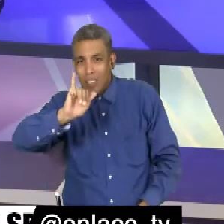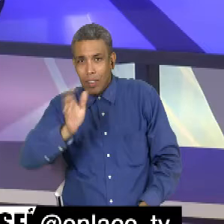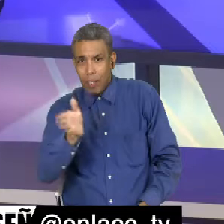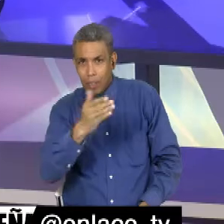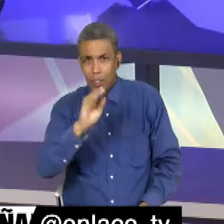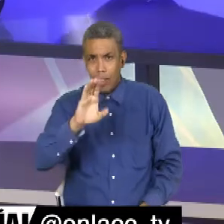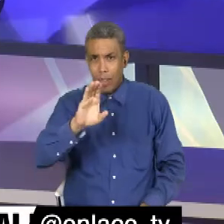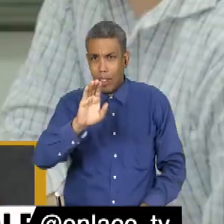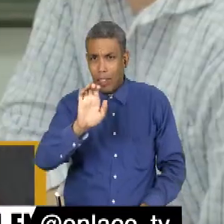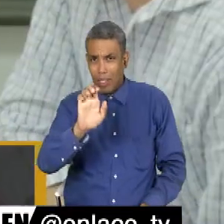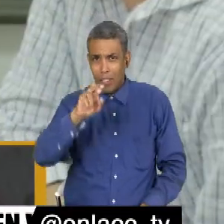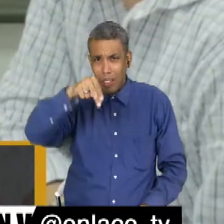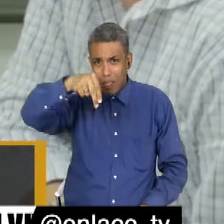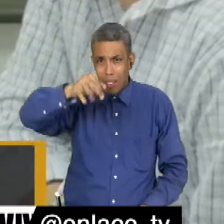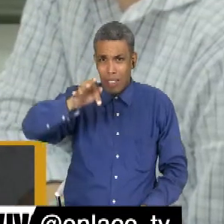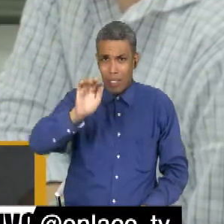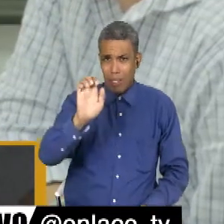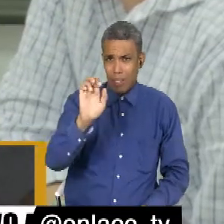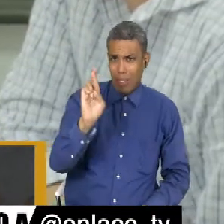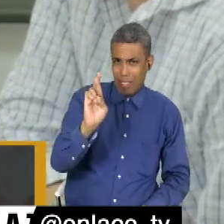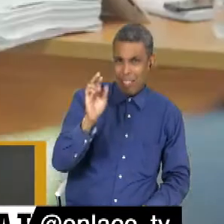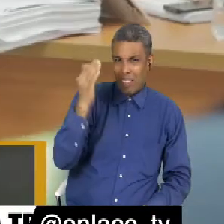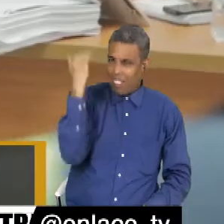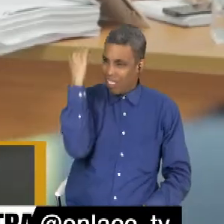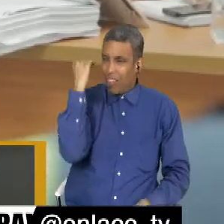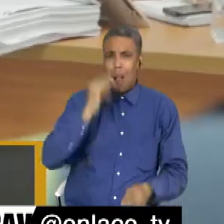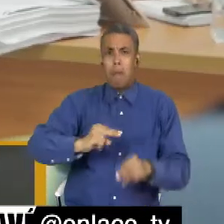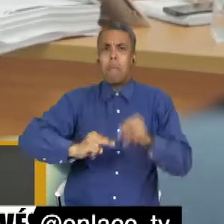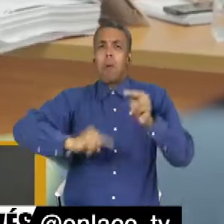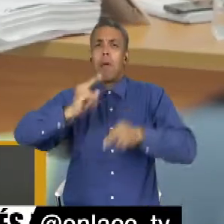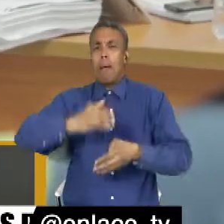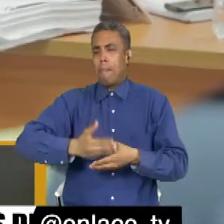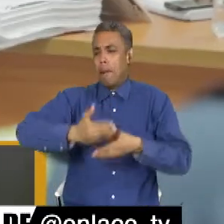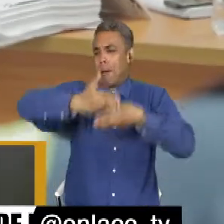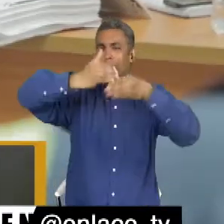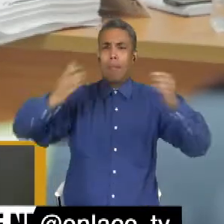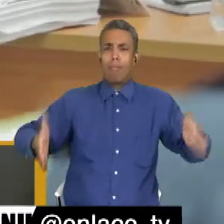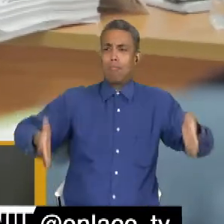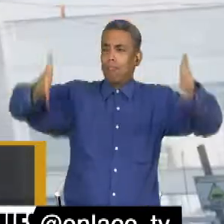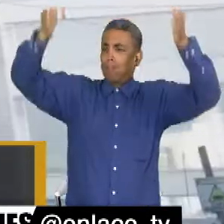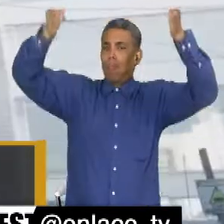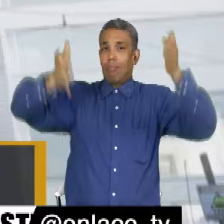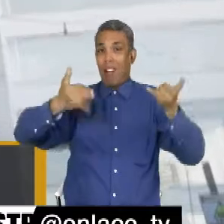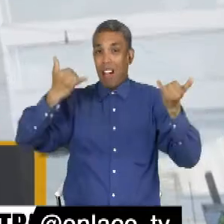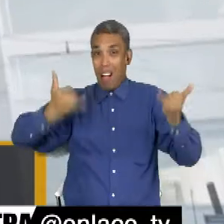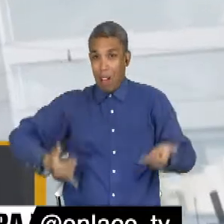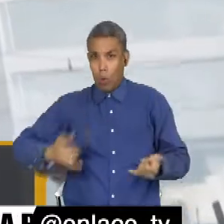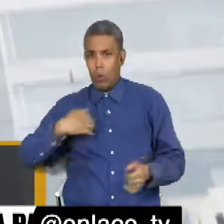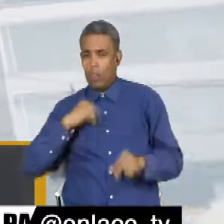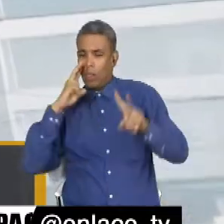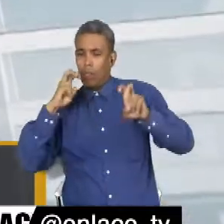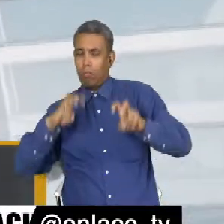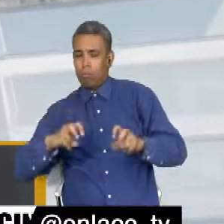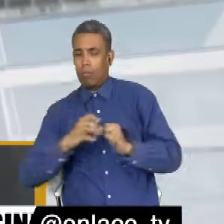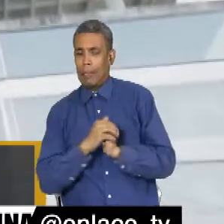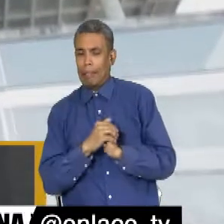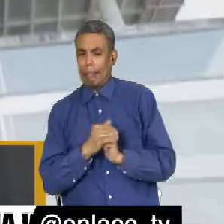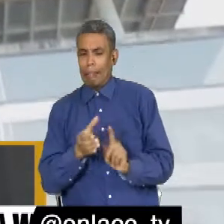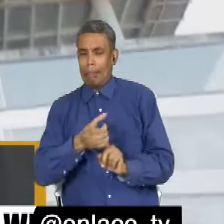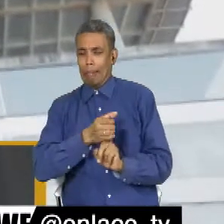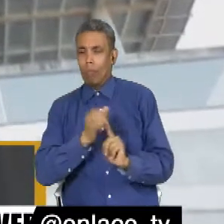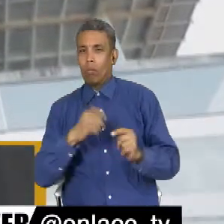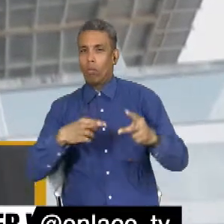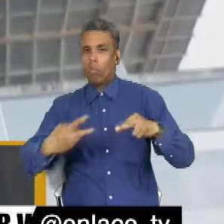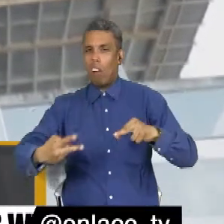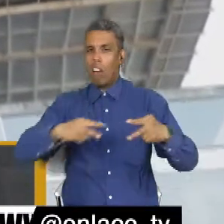Bermeja. La personería municipal de Barranca Bermeja ha encontrado inconsistencias en la construcción del edificio City Center ubicado